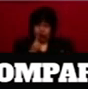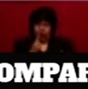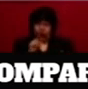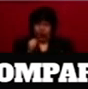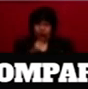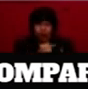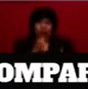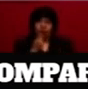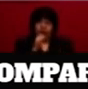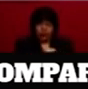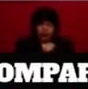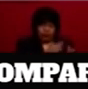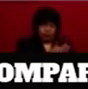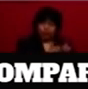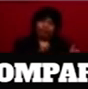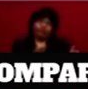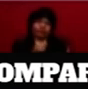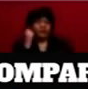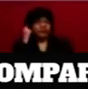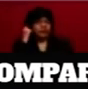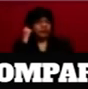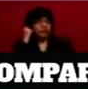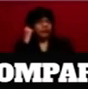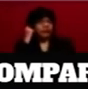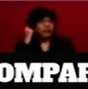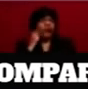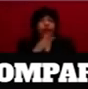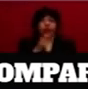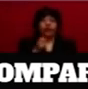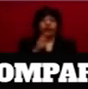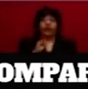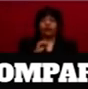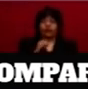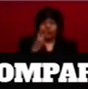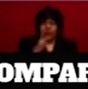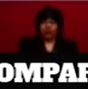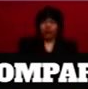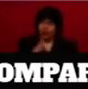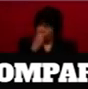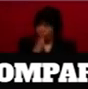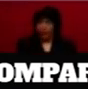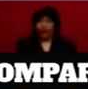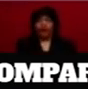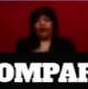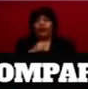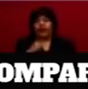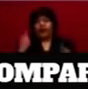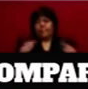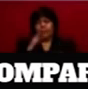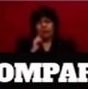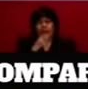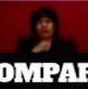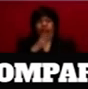primera semana que contabilizamos los casos entonces han sido 291 de docentes y 201